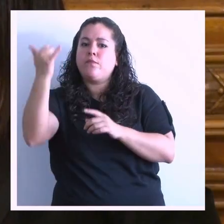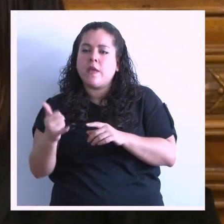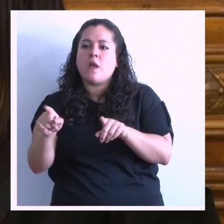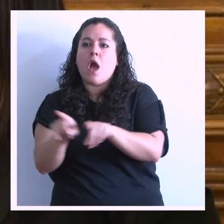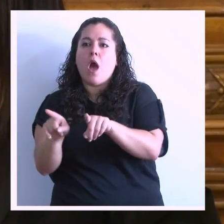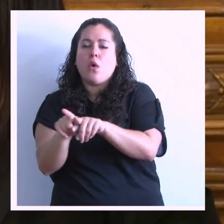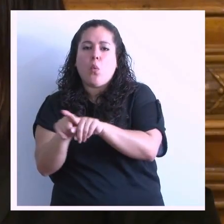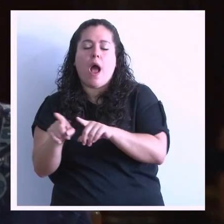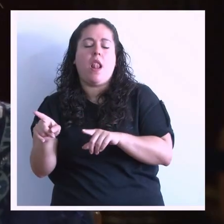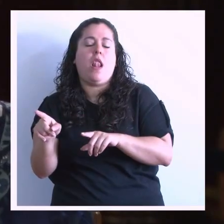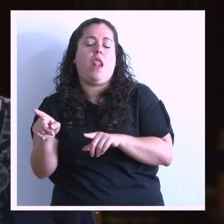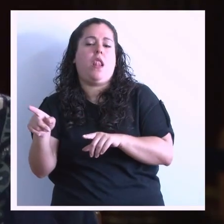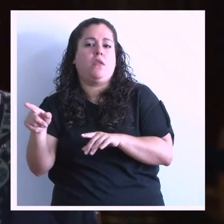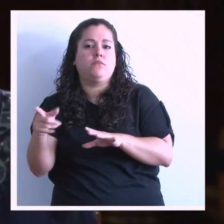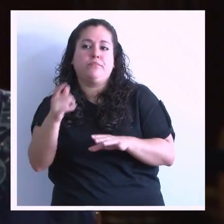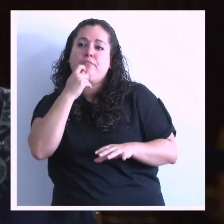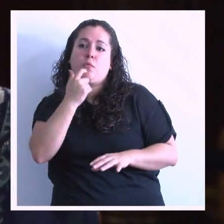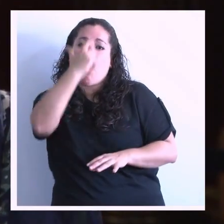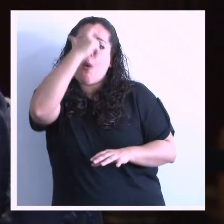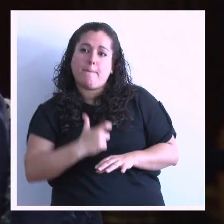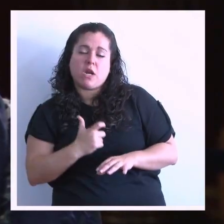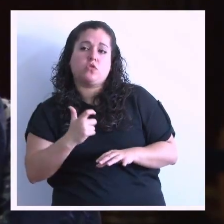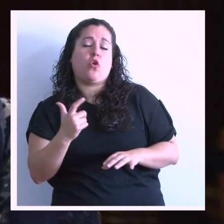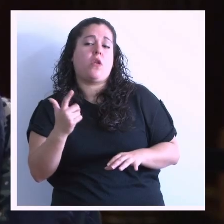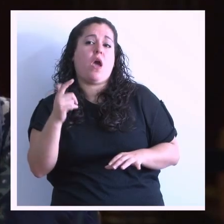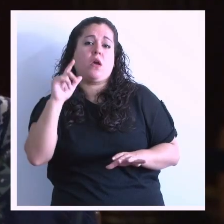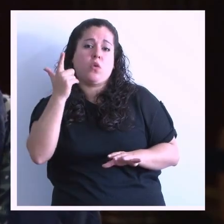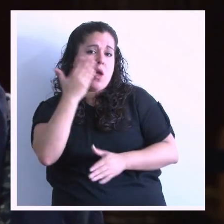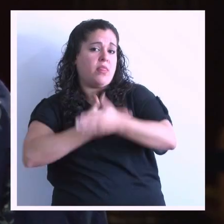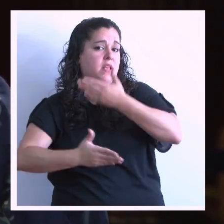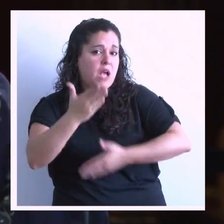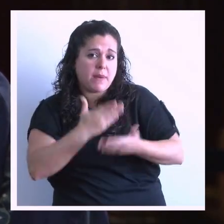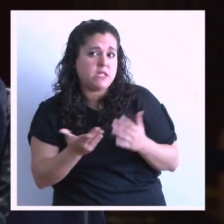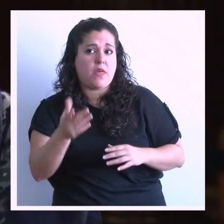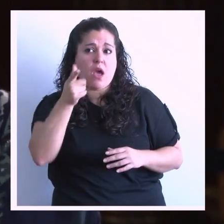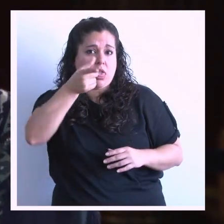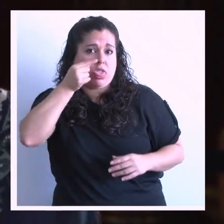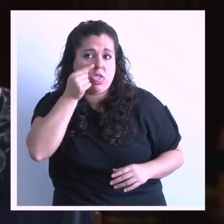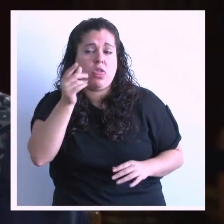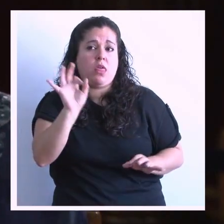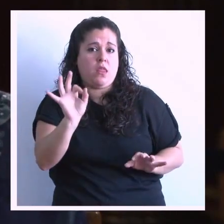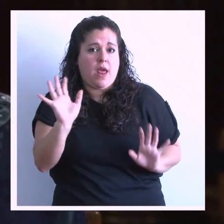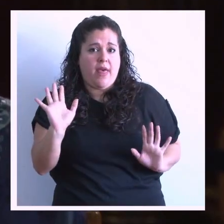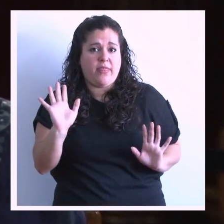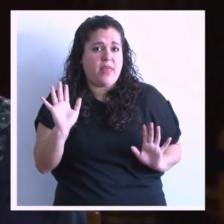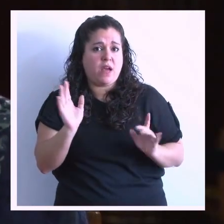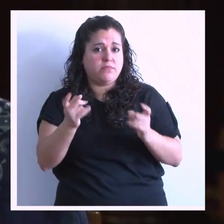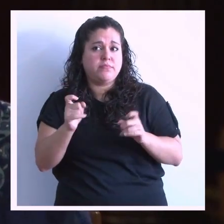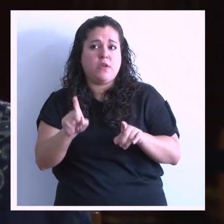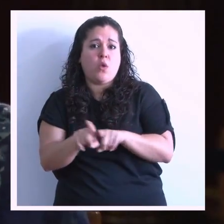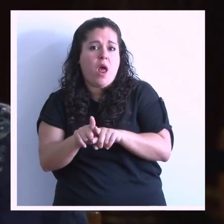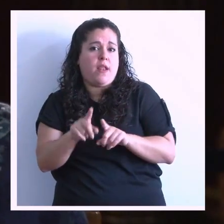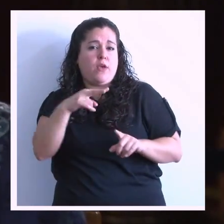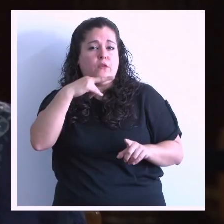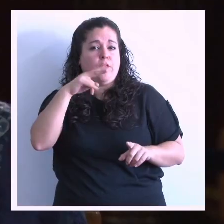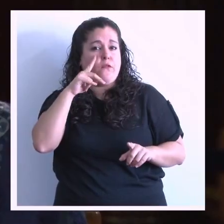además tenga una plataforma que a la persona, digamos, que no tiene ningún tipo de disminución, no le es un estorbo,